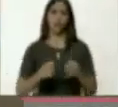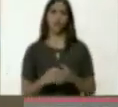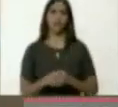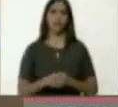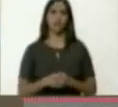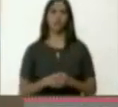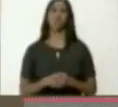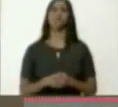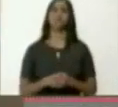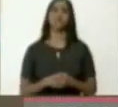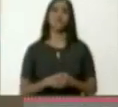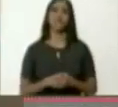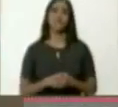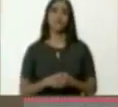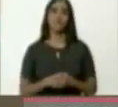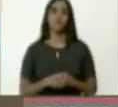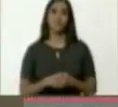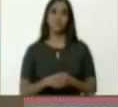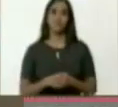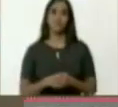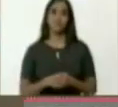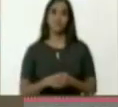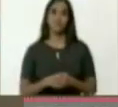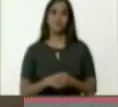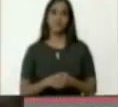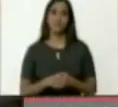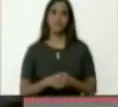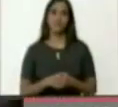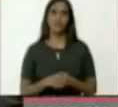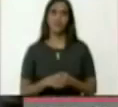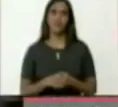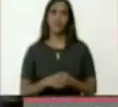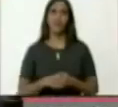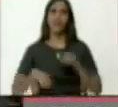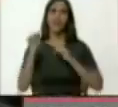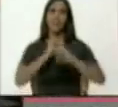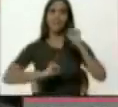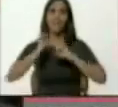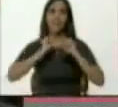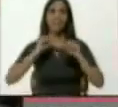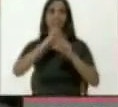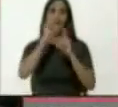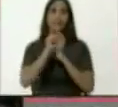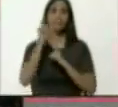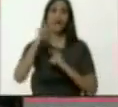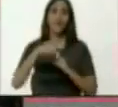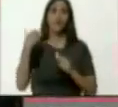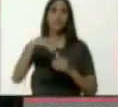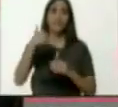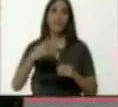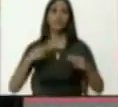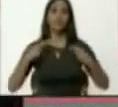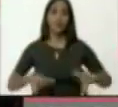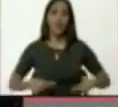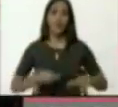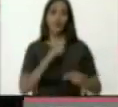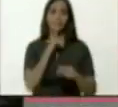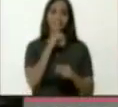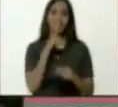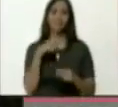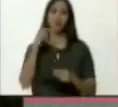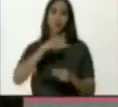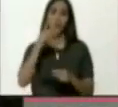hija. Arroba Luis Bastardo 1. La defensa del ambiente es también un derecho humano. El silencio de los